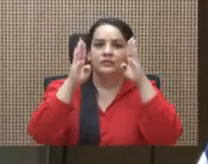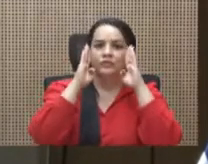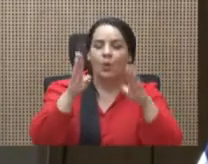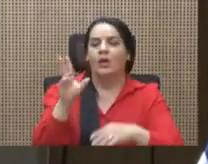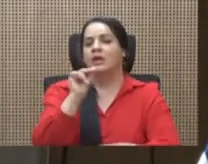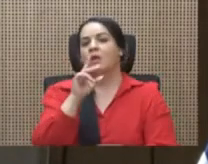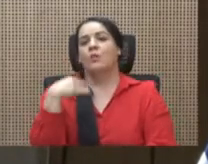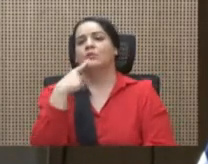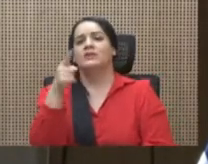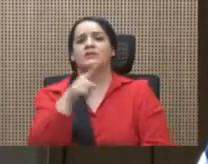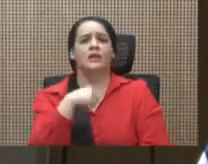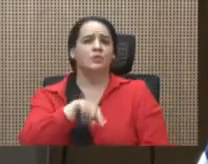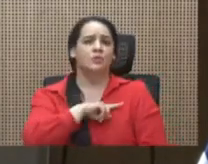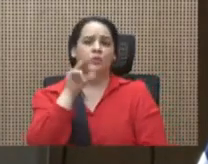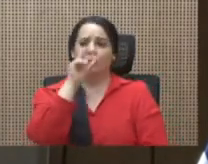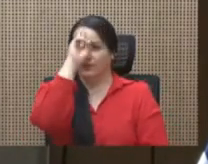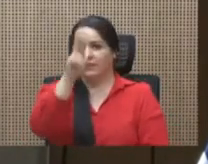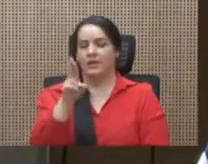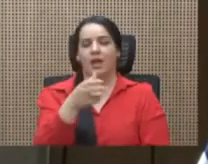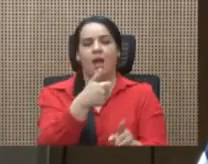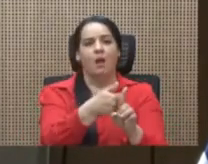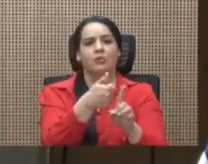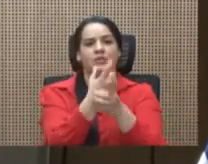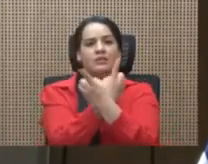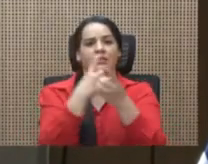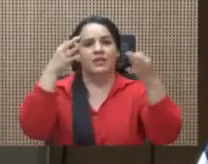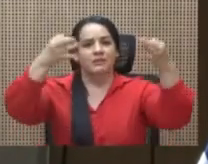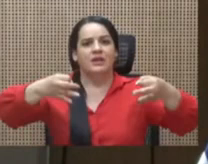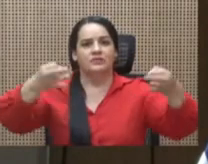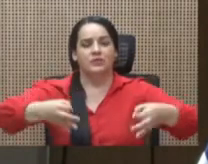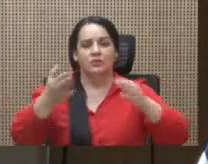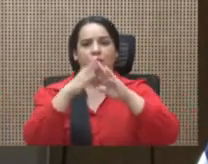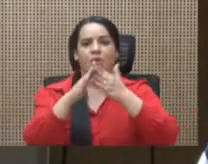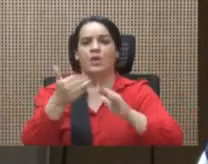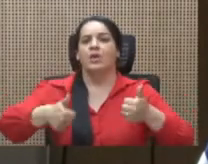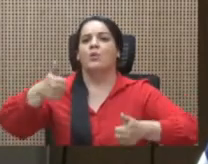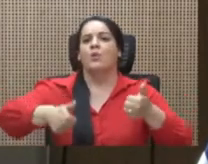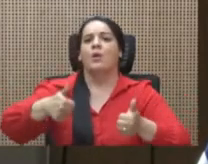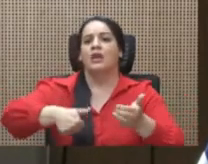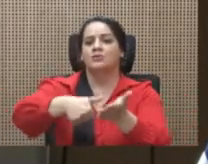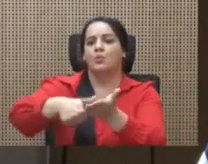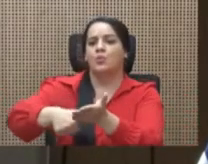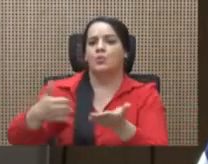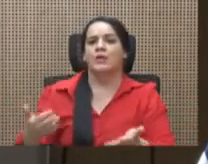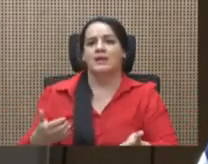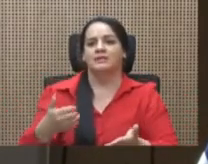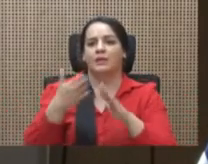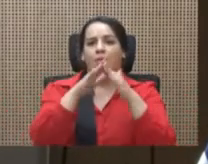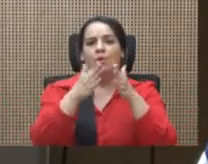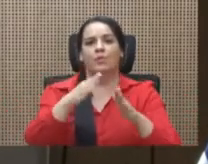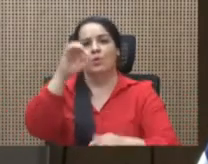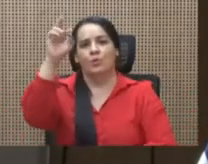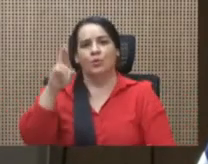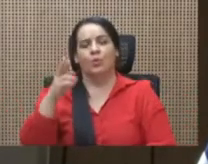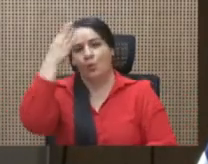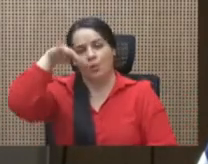no respetamos la autodeterminación de los pueblos, ¿en cuáles urnas se manifestó el pueblo cubano? ¿Con cuál libertad se manifestó